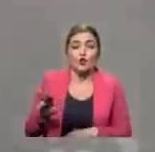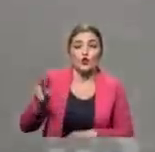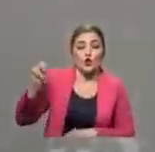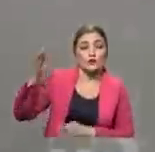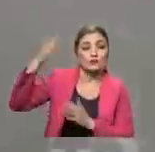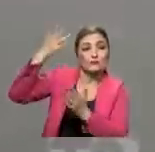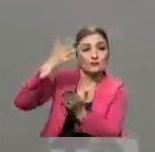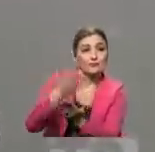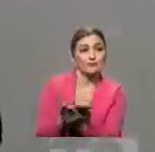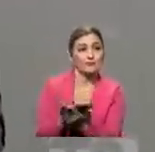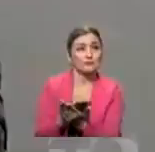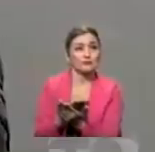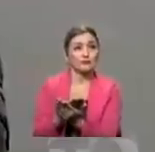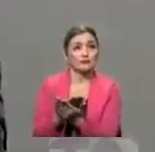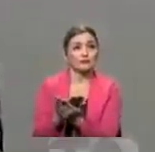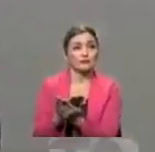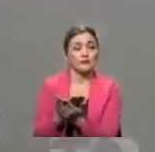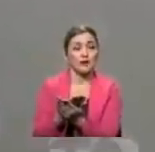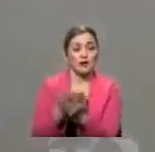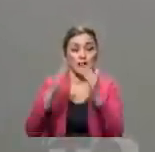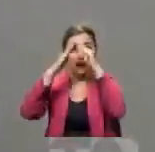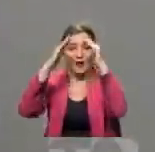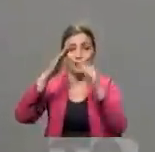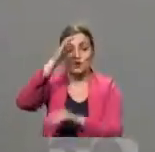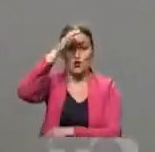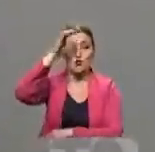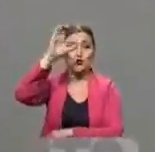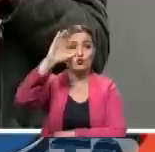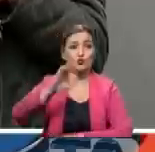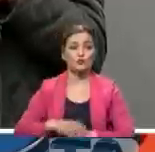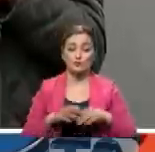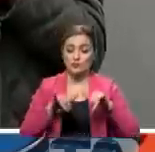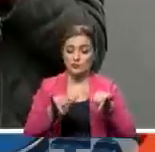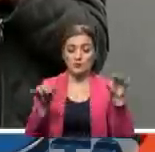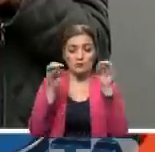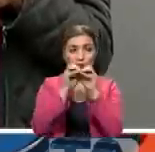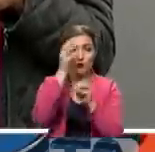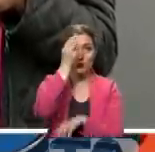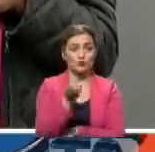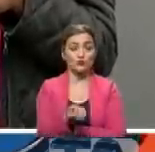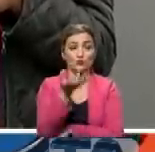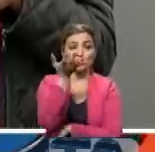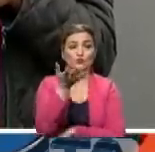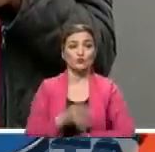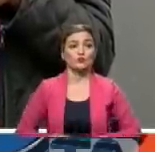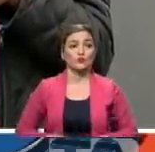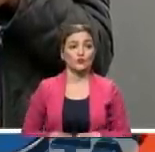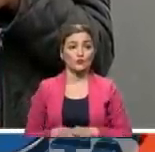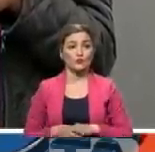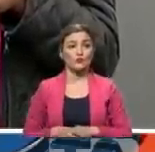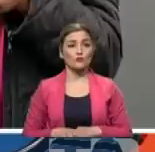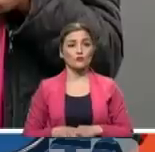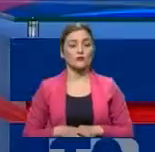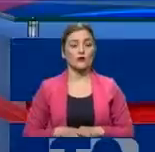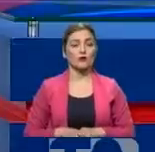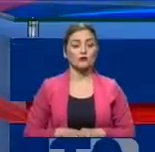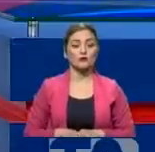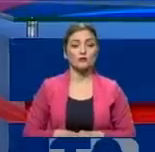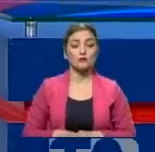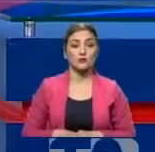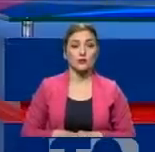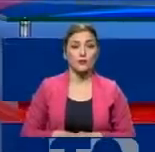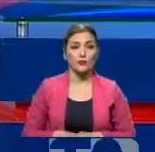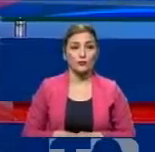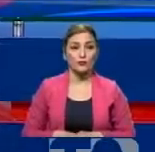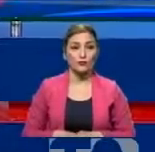solo llegan hasta el sector de la Casa de la Cultura. Regresamos con ustedes, estudios. Muy buenos días. Buenos días, Fernanda. Tomándole el pulso